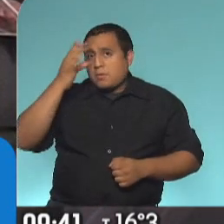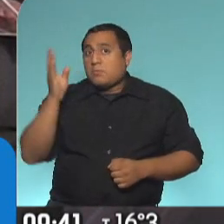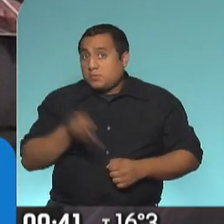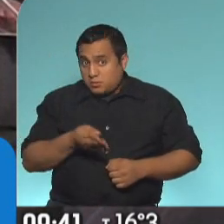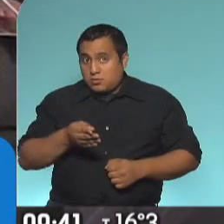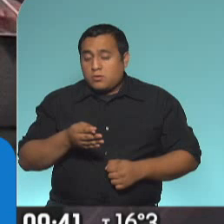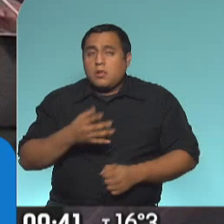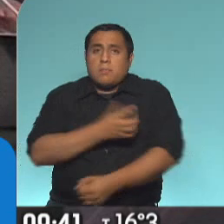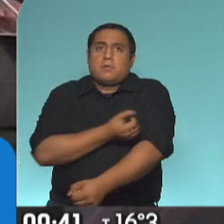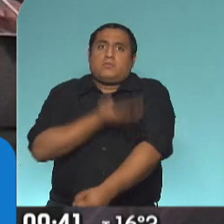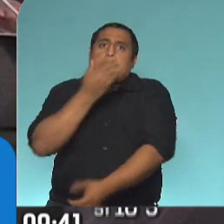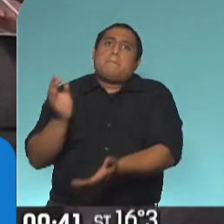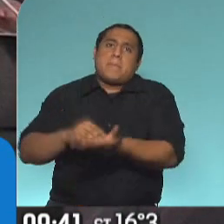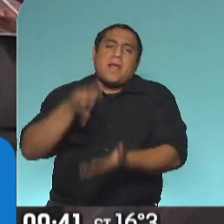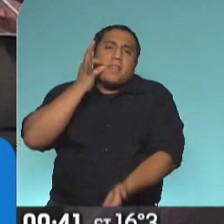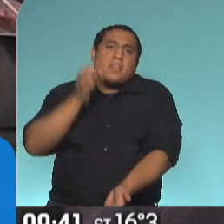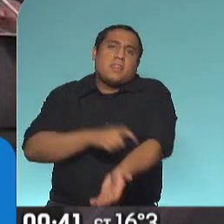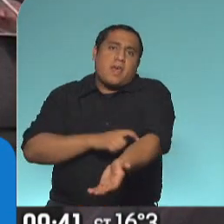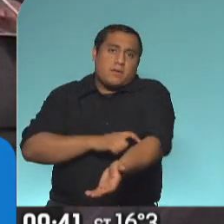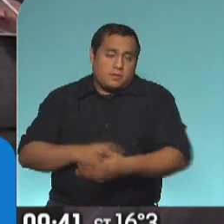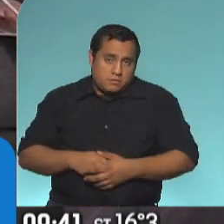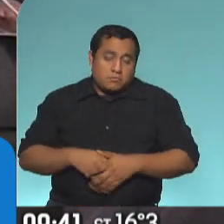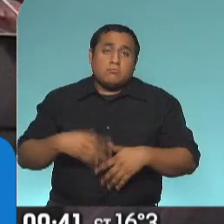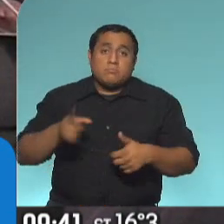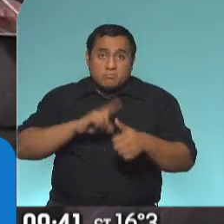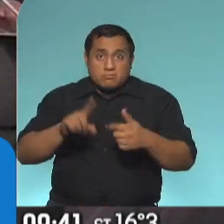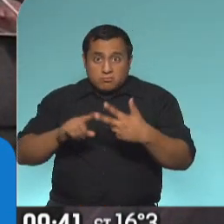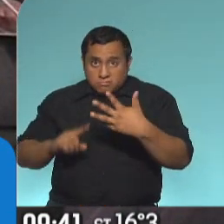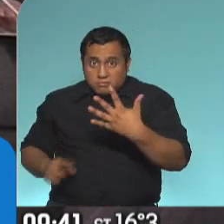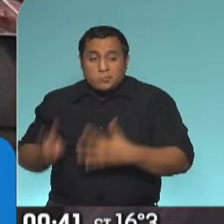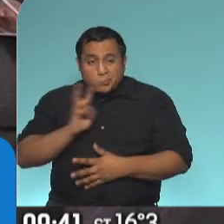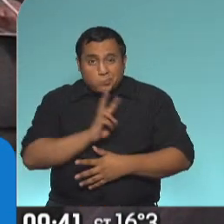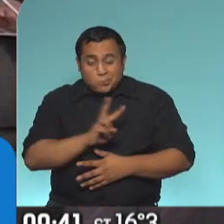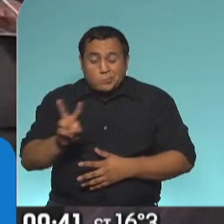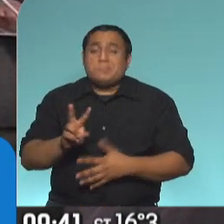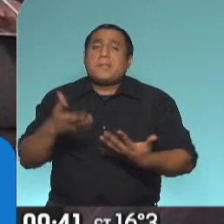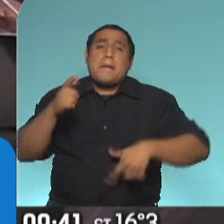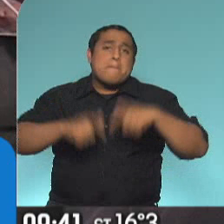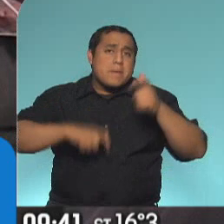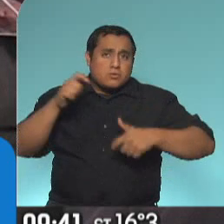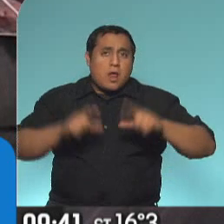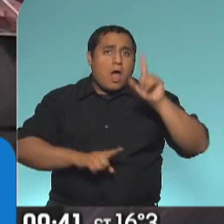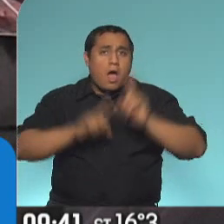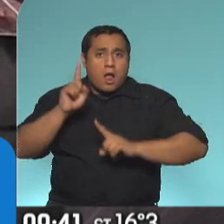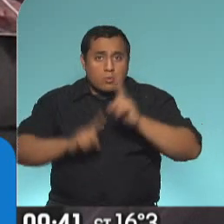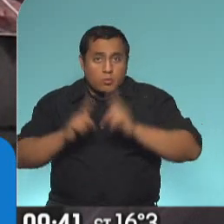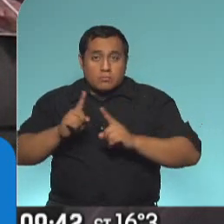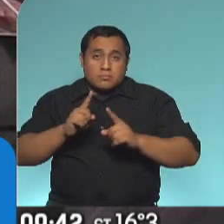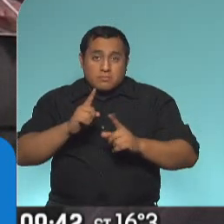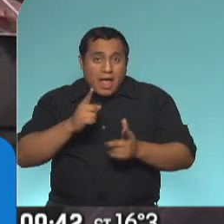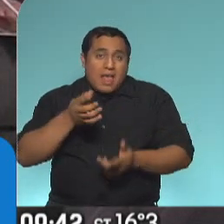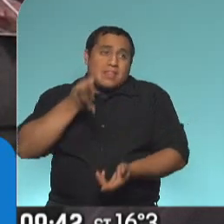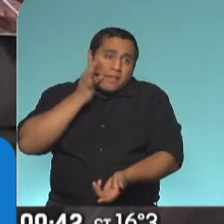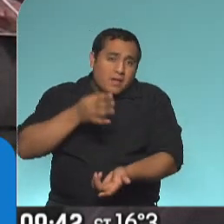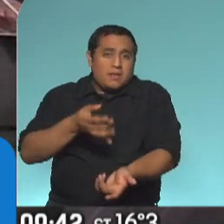12% hipertensión más diabetes. Así que desde ese punto de vista, las personas que se encuentran dentro de estos grupos es